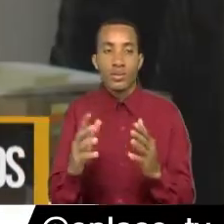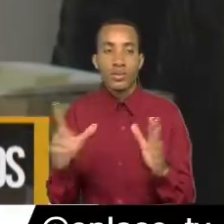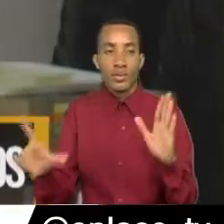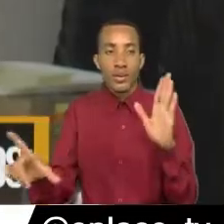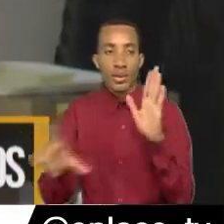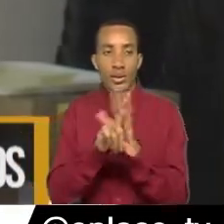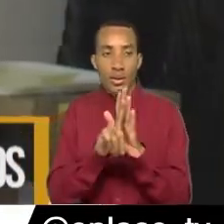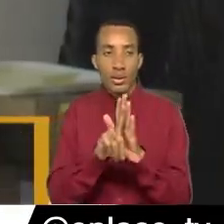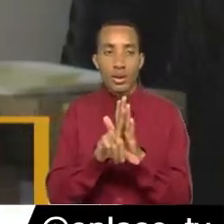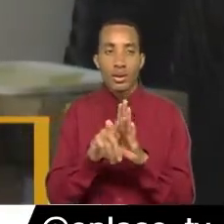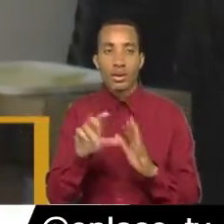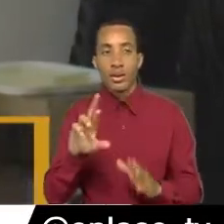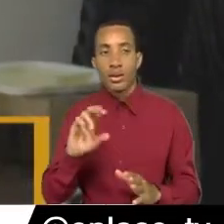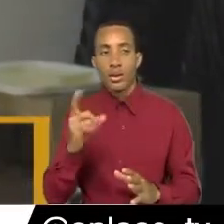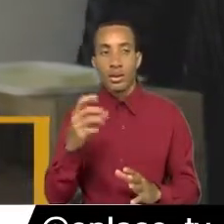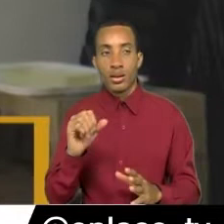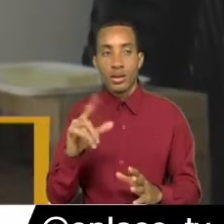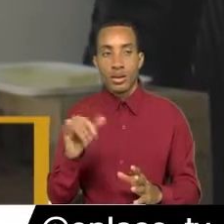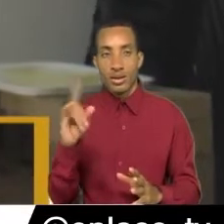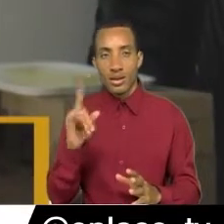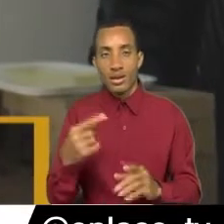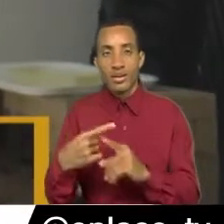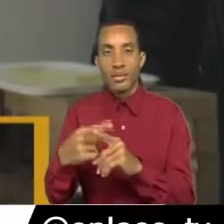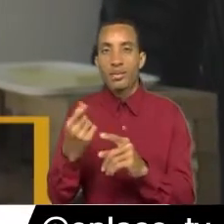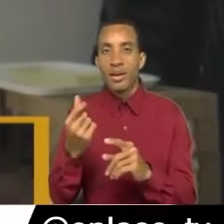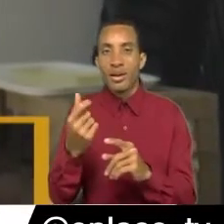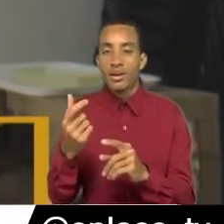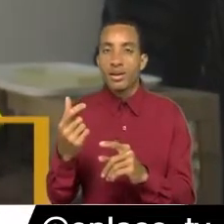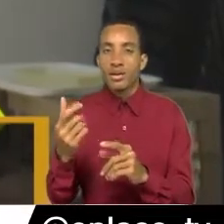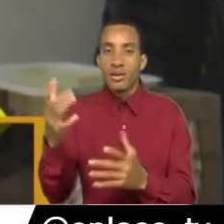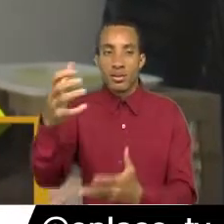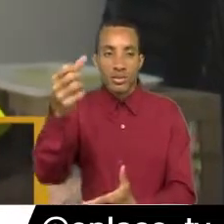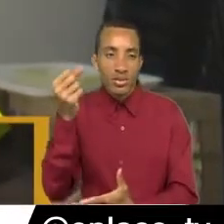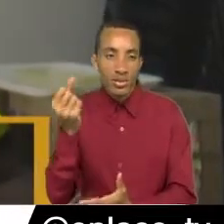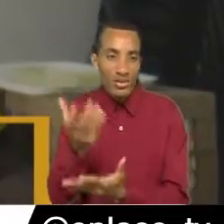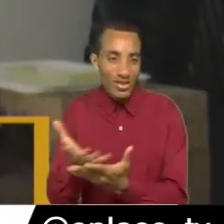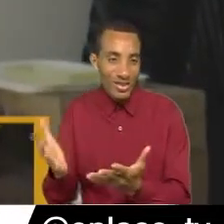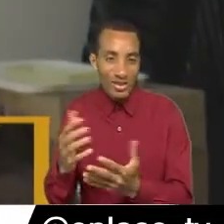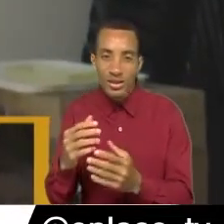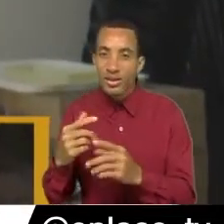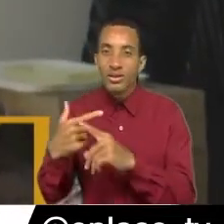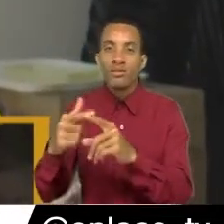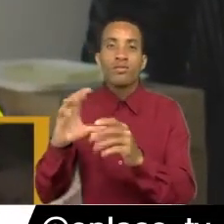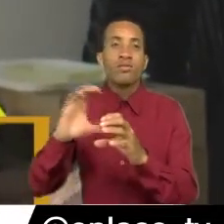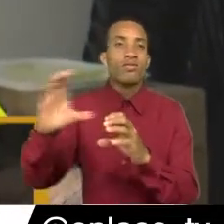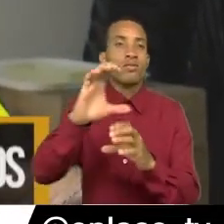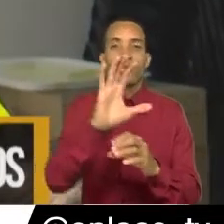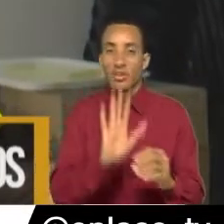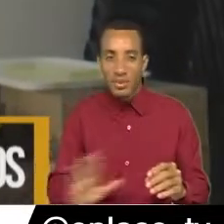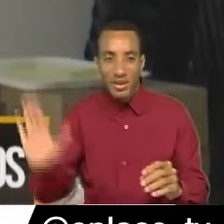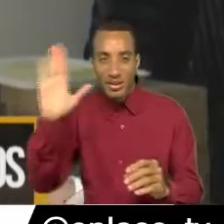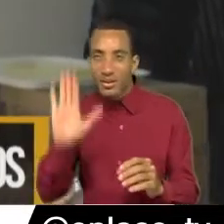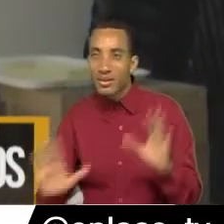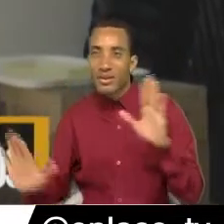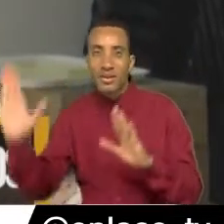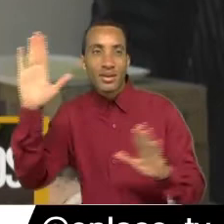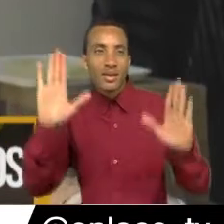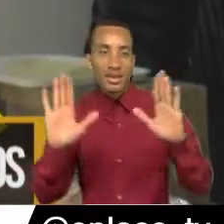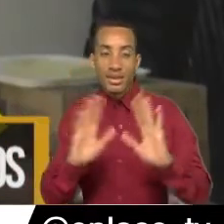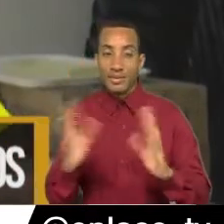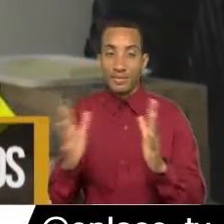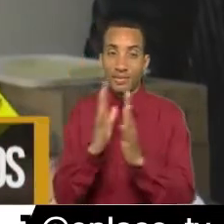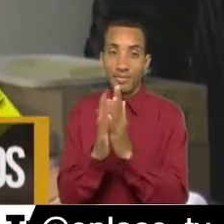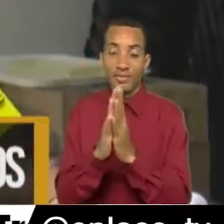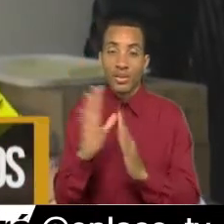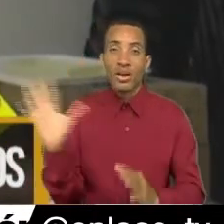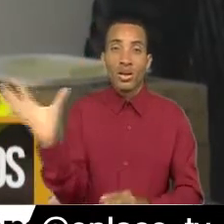revisándola, toca un tema que toca con lupa, uno no puede aceleradamente hacerlo, pero todo lo que sea en pro